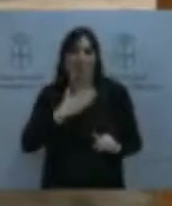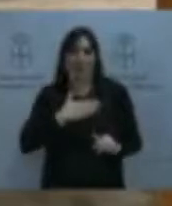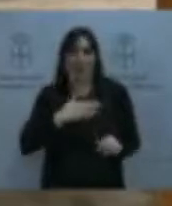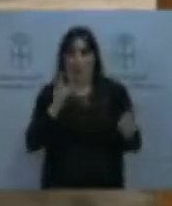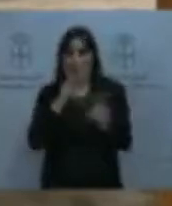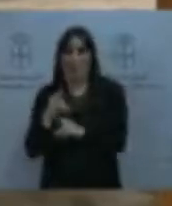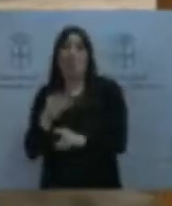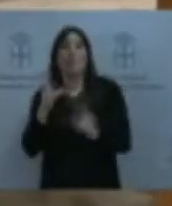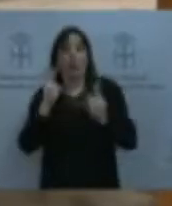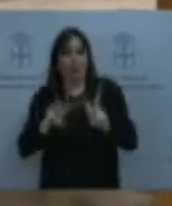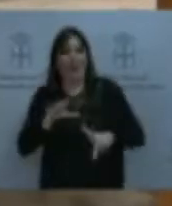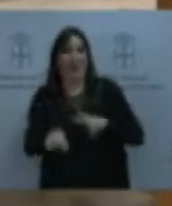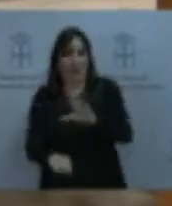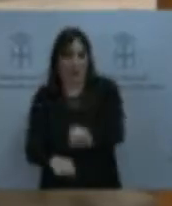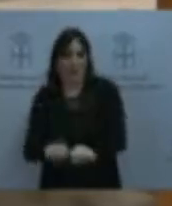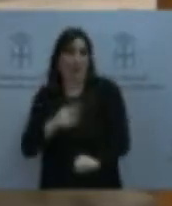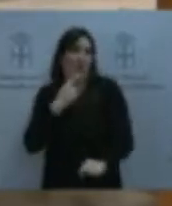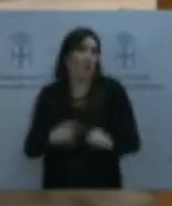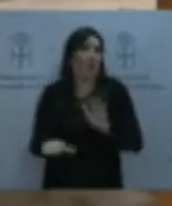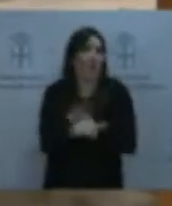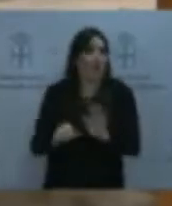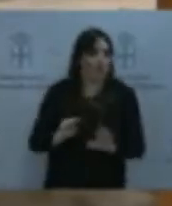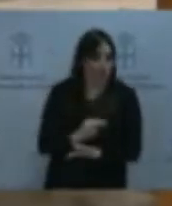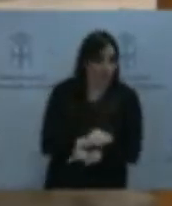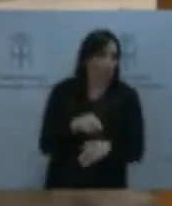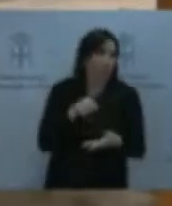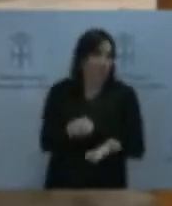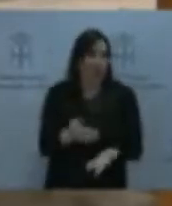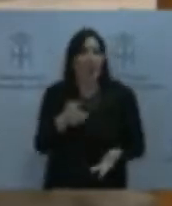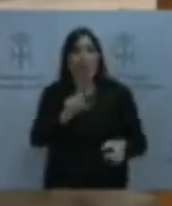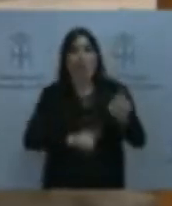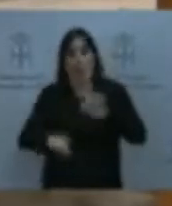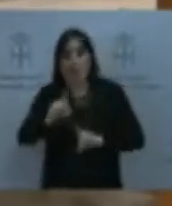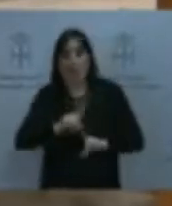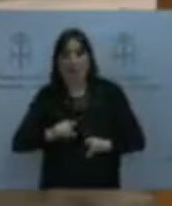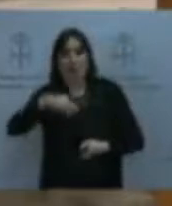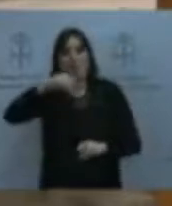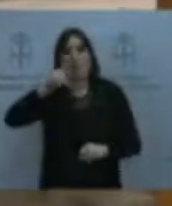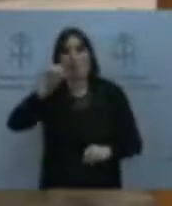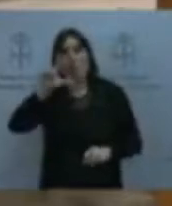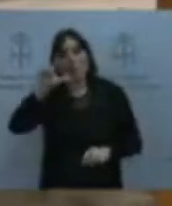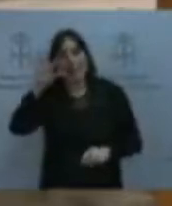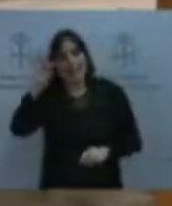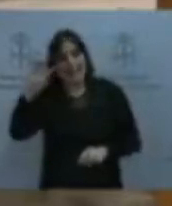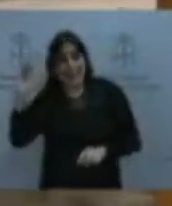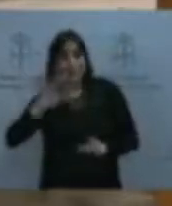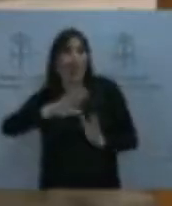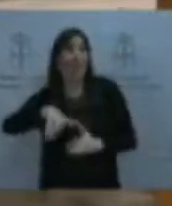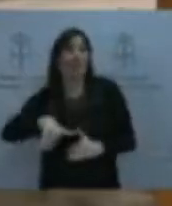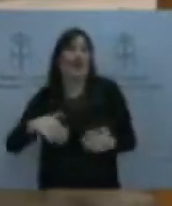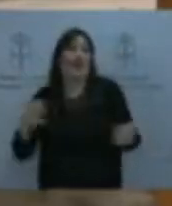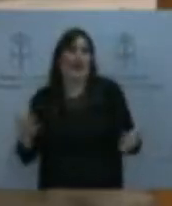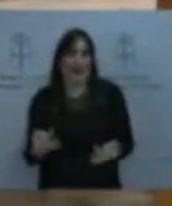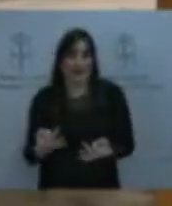las subvenciones, nos encontramos con el conflicto de Modultec. Por tanto, al final lo que encontramos es que carecemos de una memoria colectiva que permita